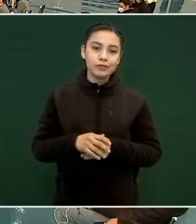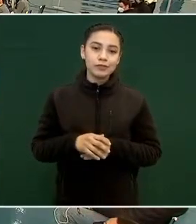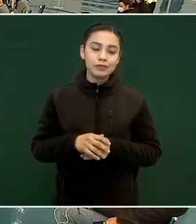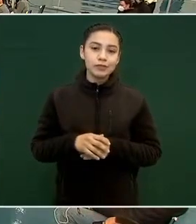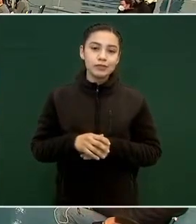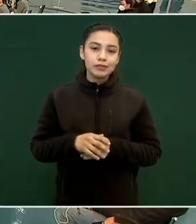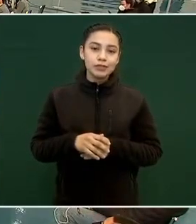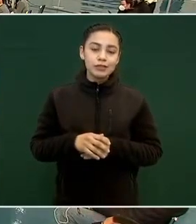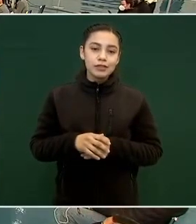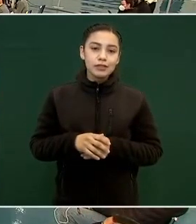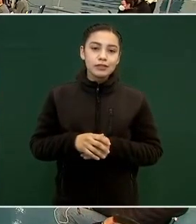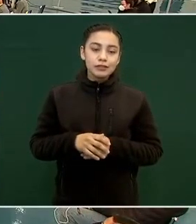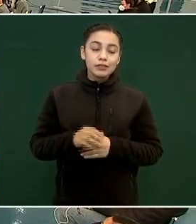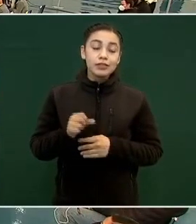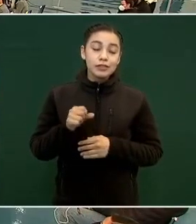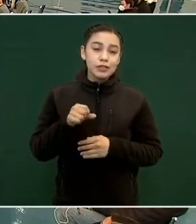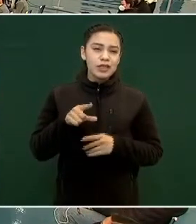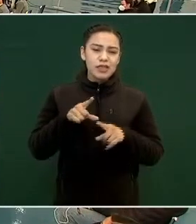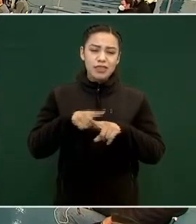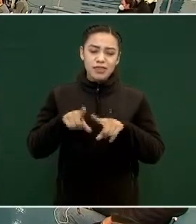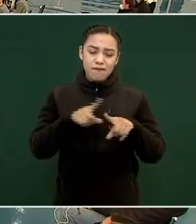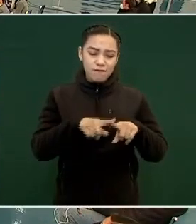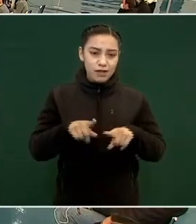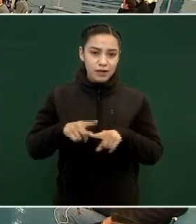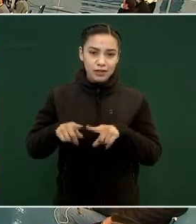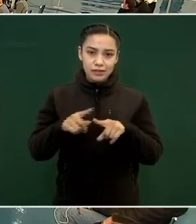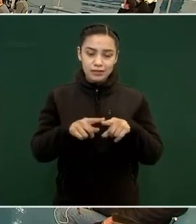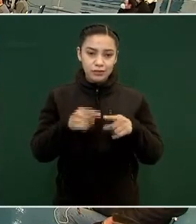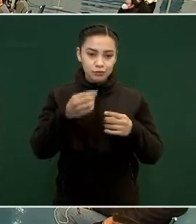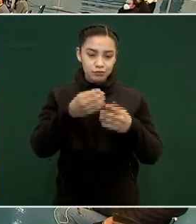tenía unos poemas,